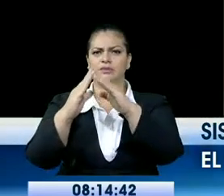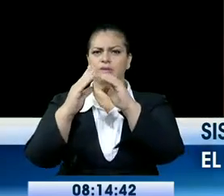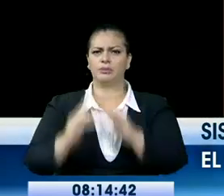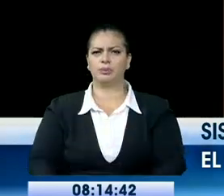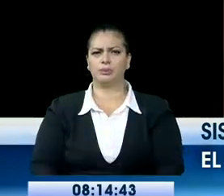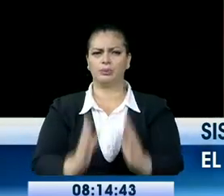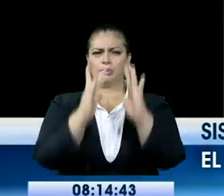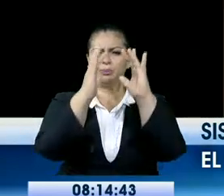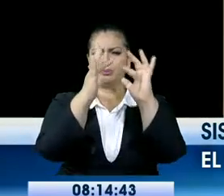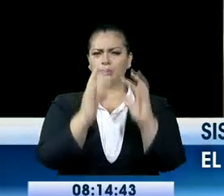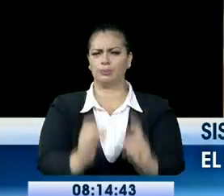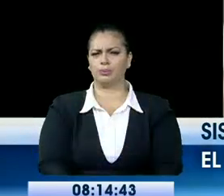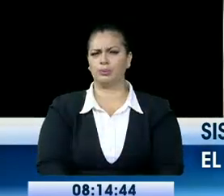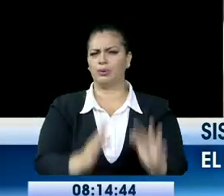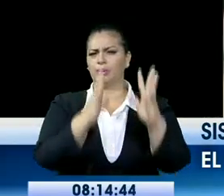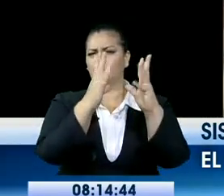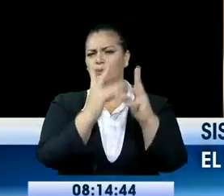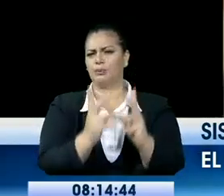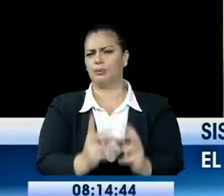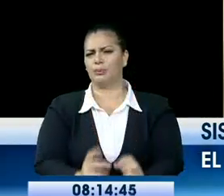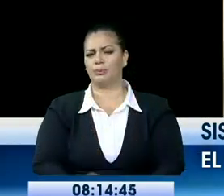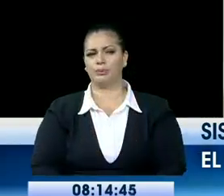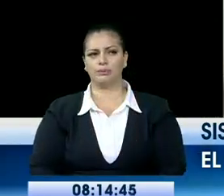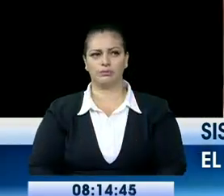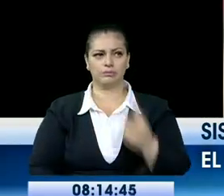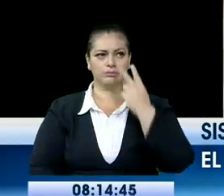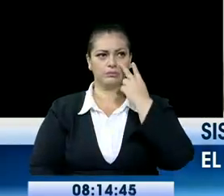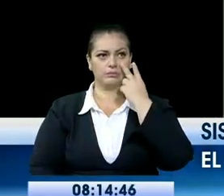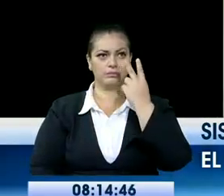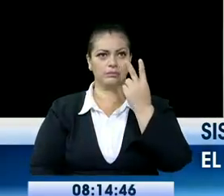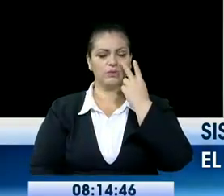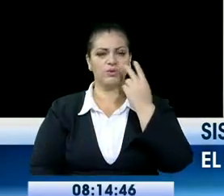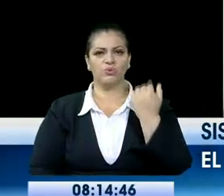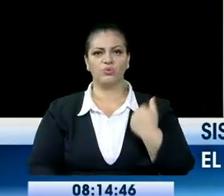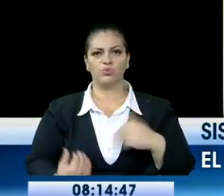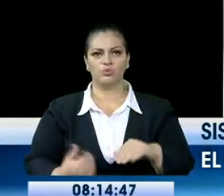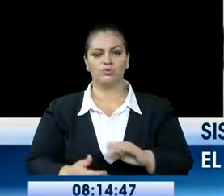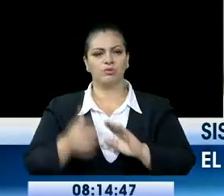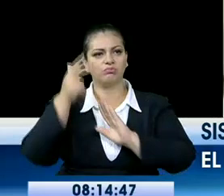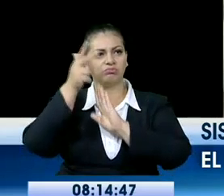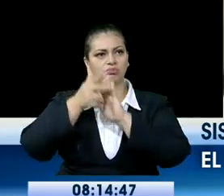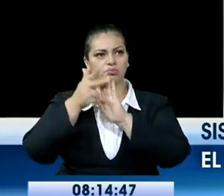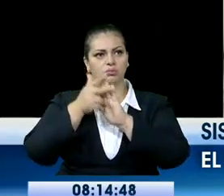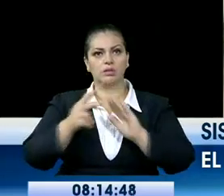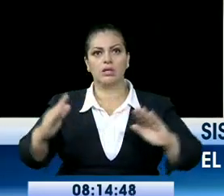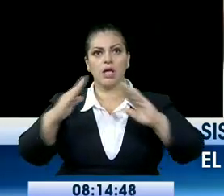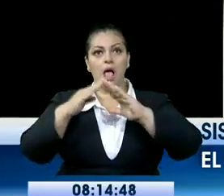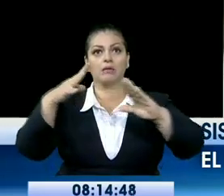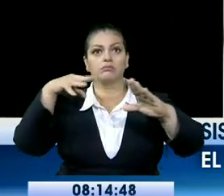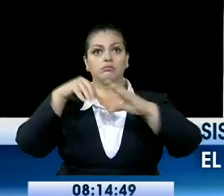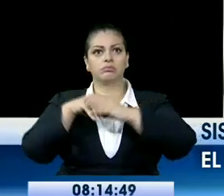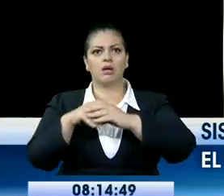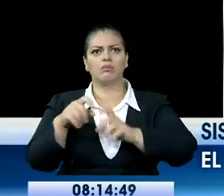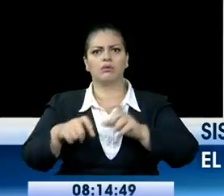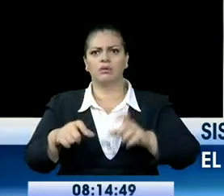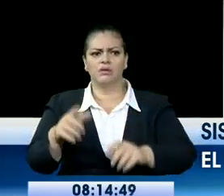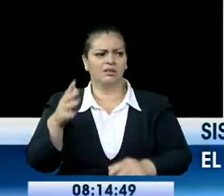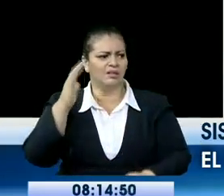Repsamen. Y ahí estamos viendo, Luis y amigos televidentes, este video. Mira la desesperación de las personas.